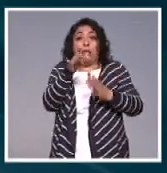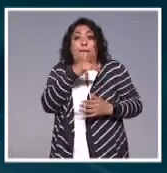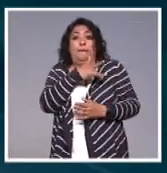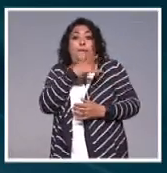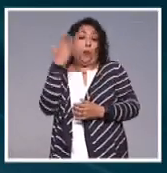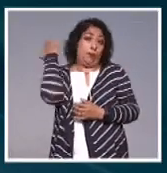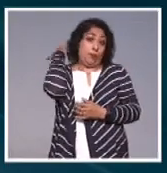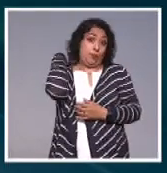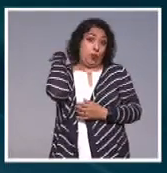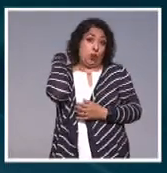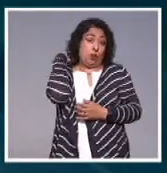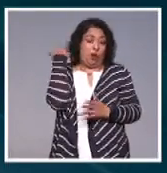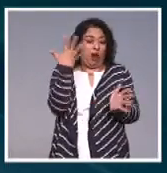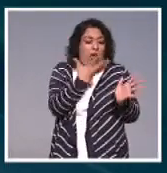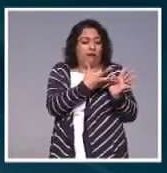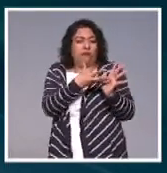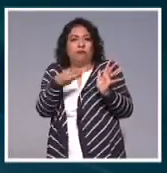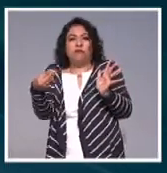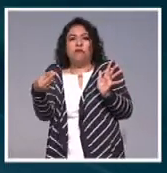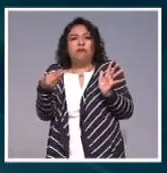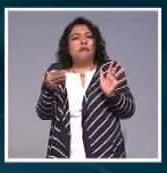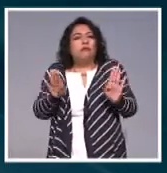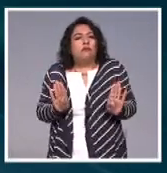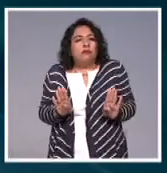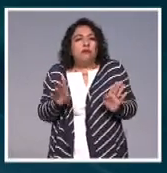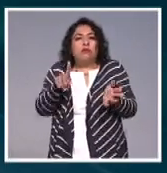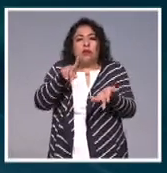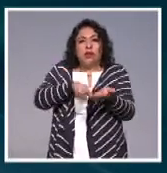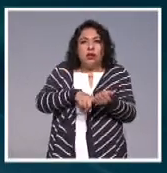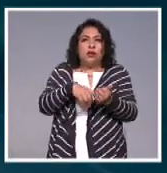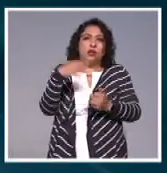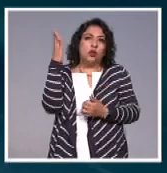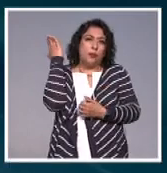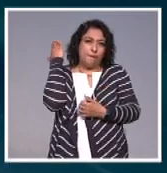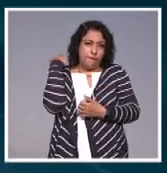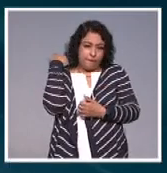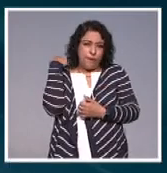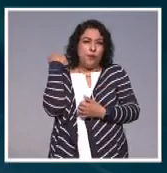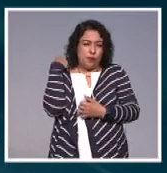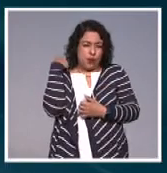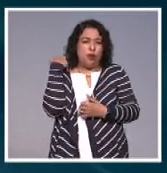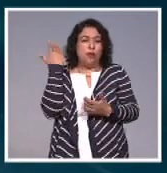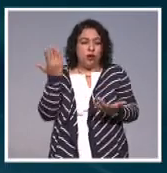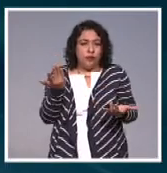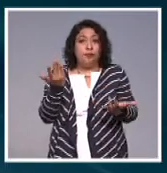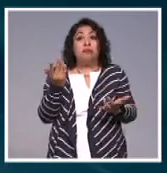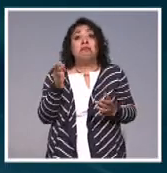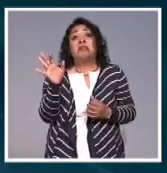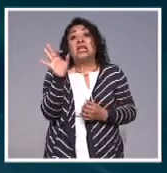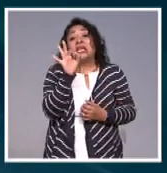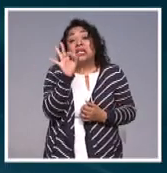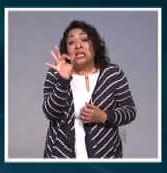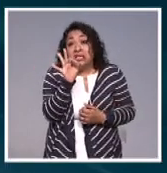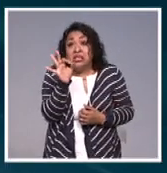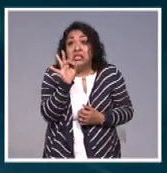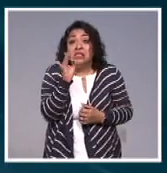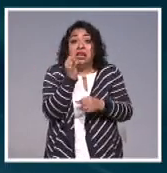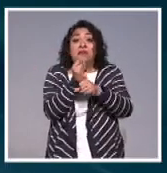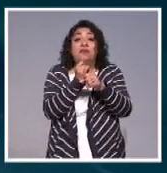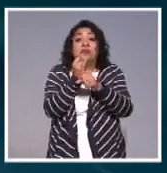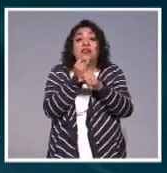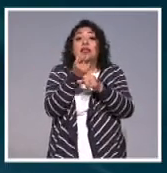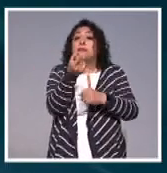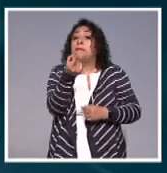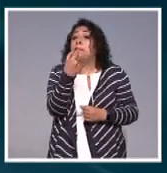y imitar algunas de las condiciones que ocurren en los pulmones y a lo mejor hacer estudio de